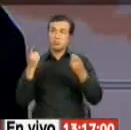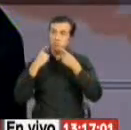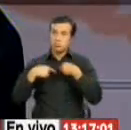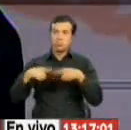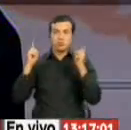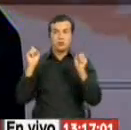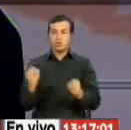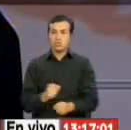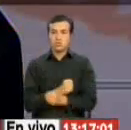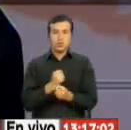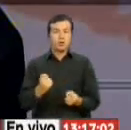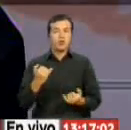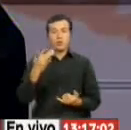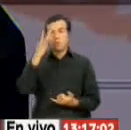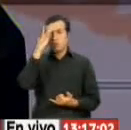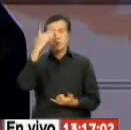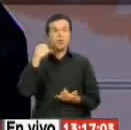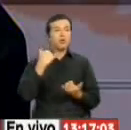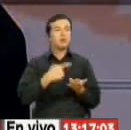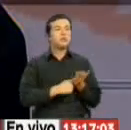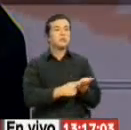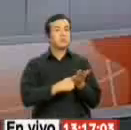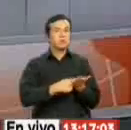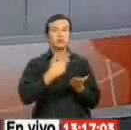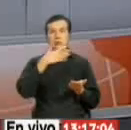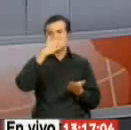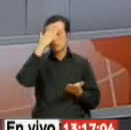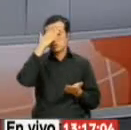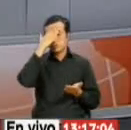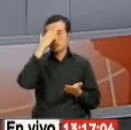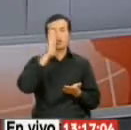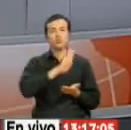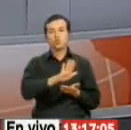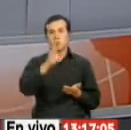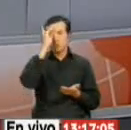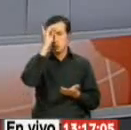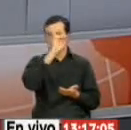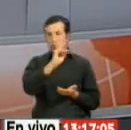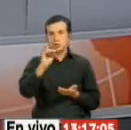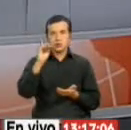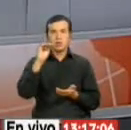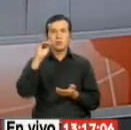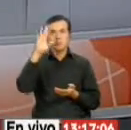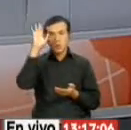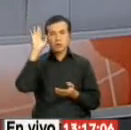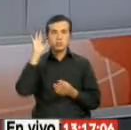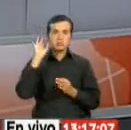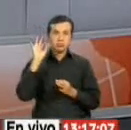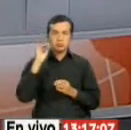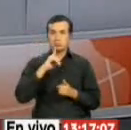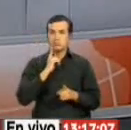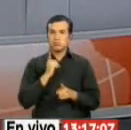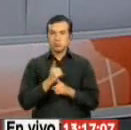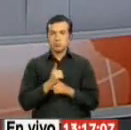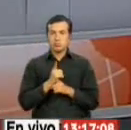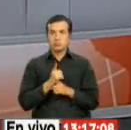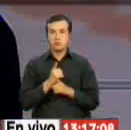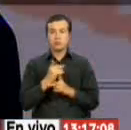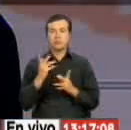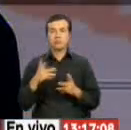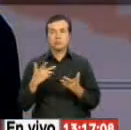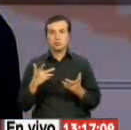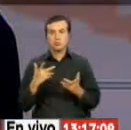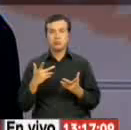justamente en este momento están reunidos yo sé que ellos van a tomar una decisión la más loable que venga a satisfacer los requerimientos